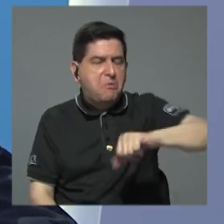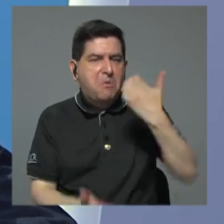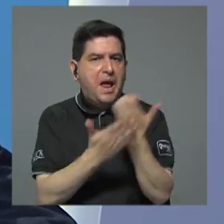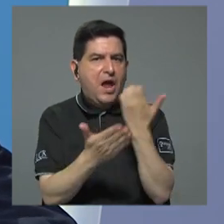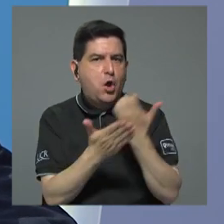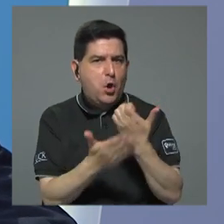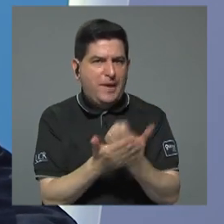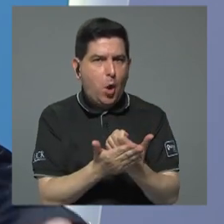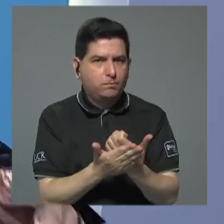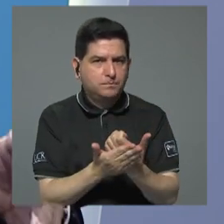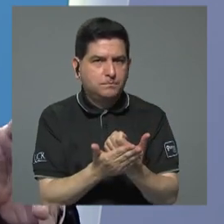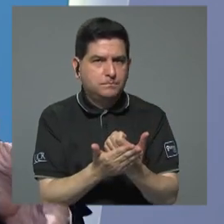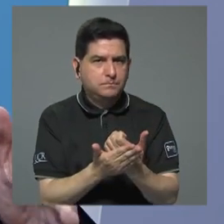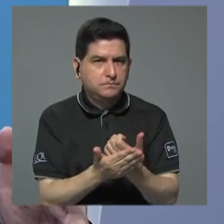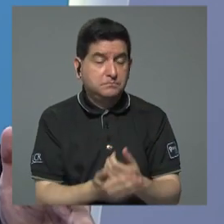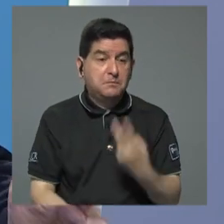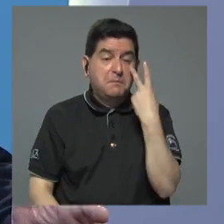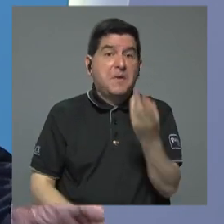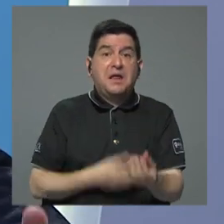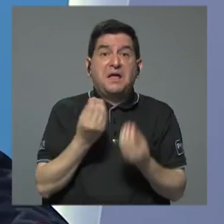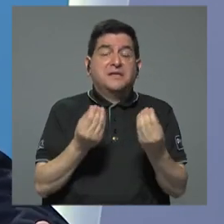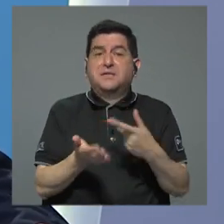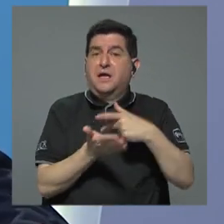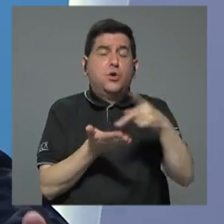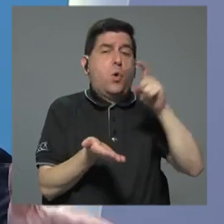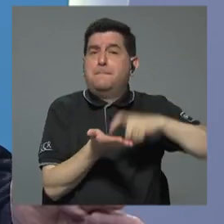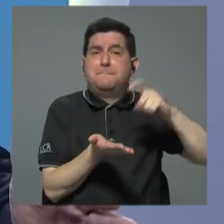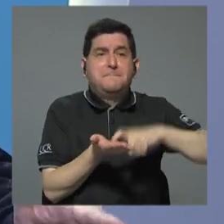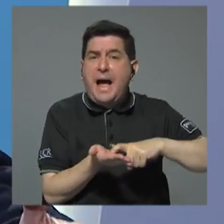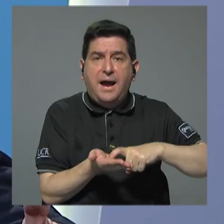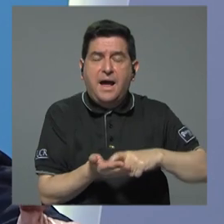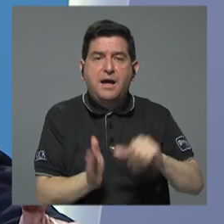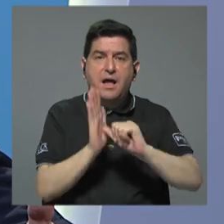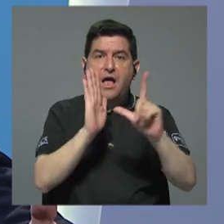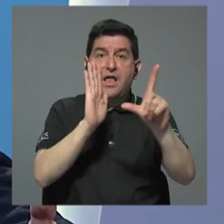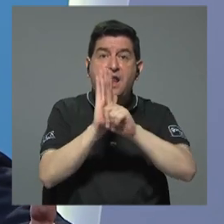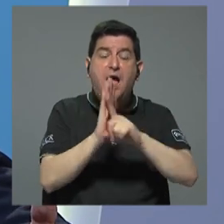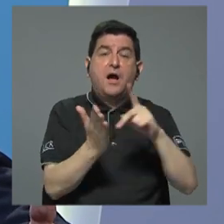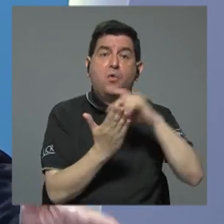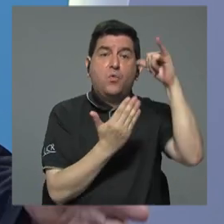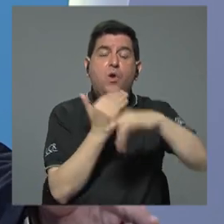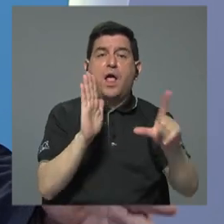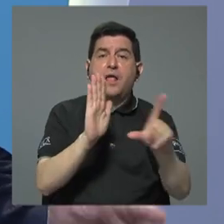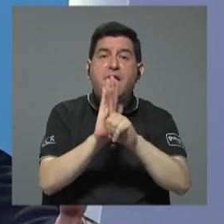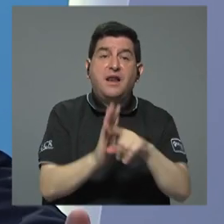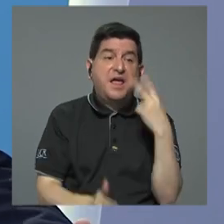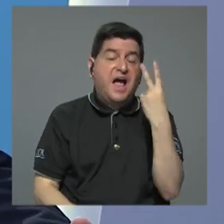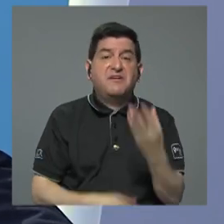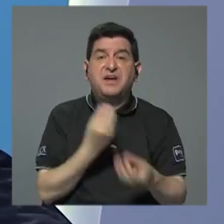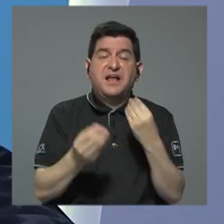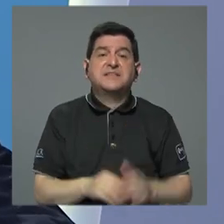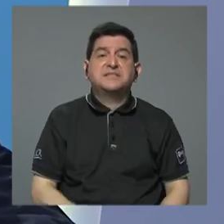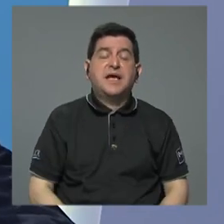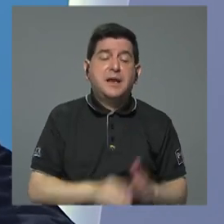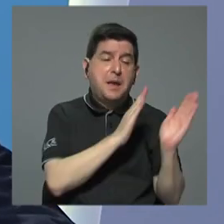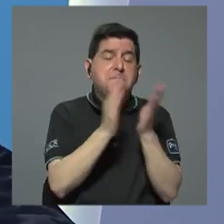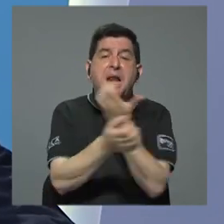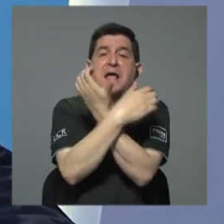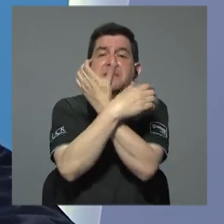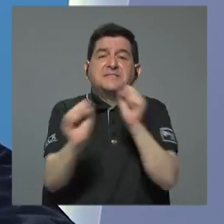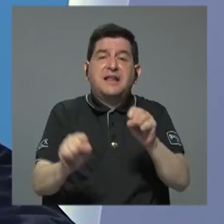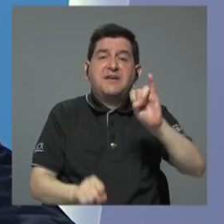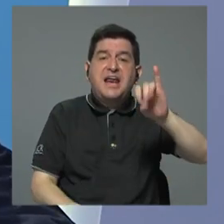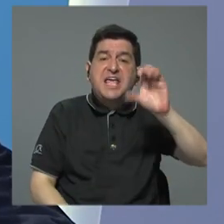económico. Y están viendo a ver que no puede pagar la deuda y en la Asamblea Legislativa un proyecto de ley a ver cómo se le hace un plan de salvamento al